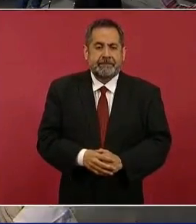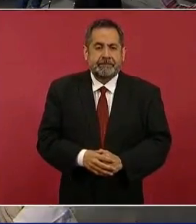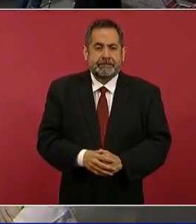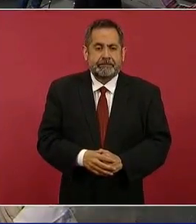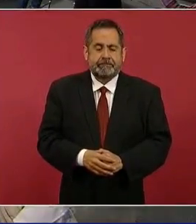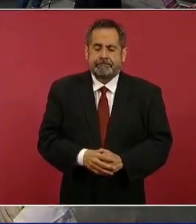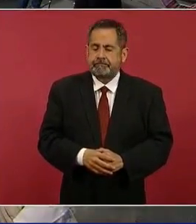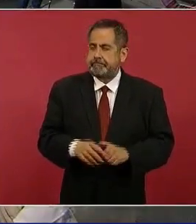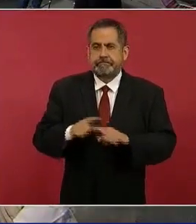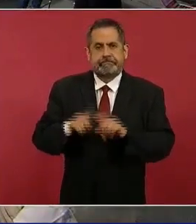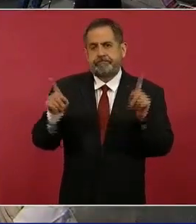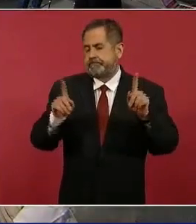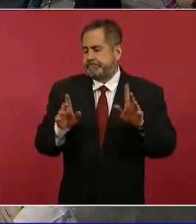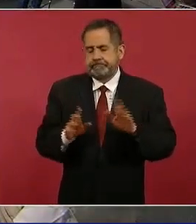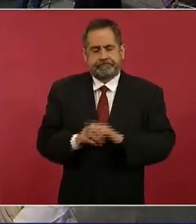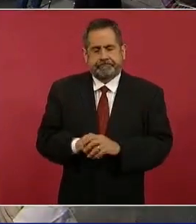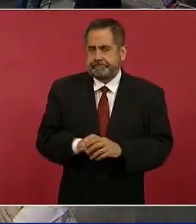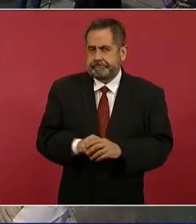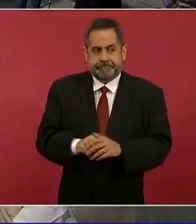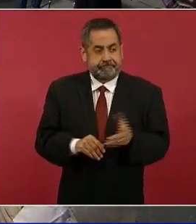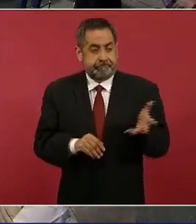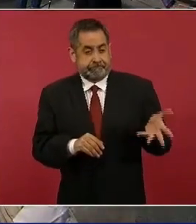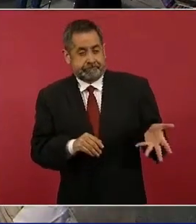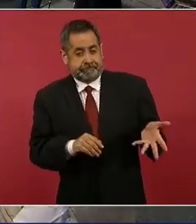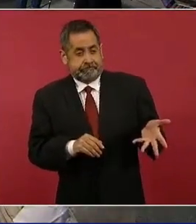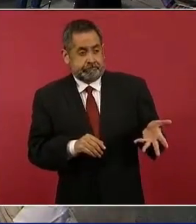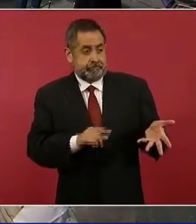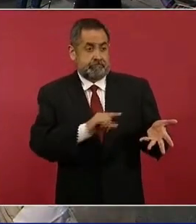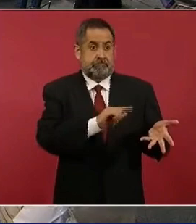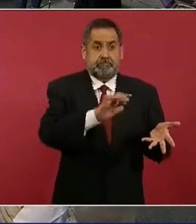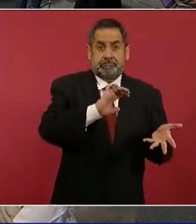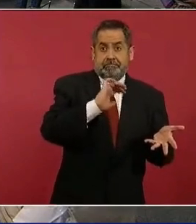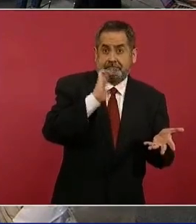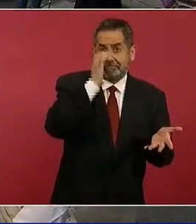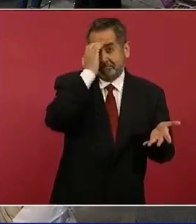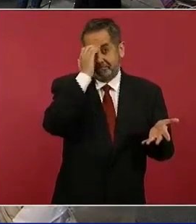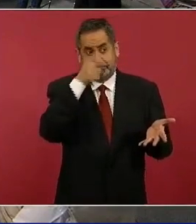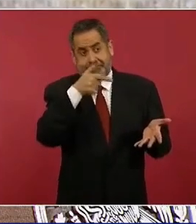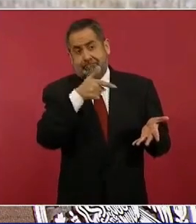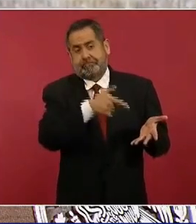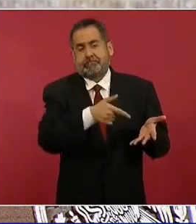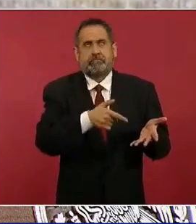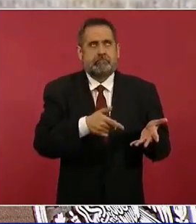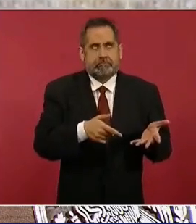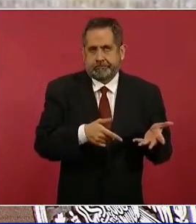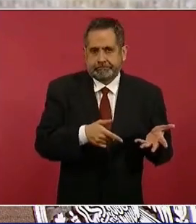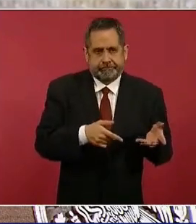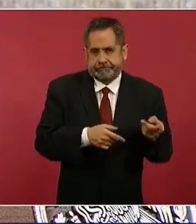Nada que ver con los periodistas famosos